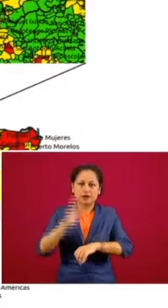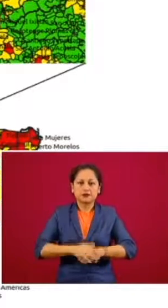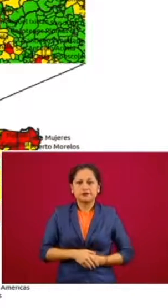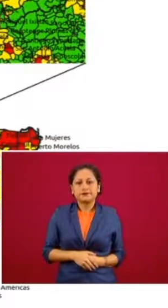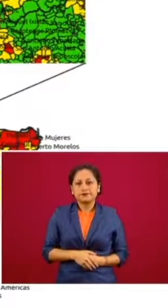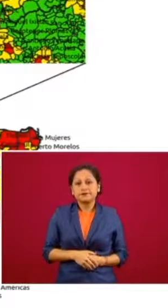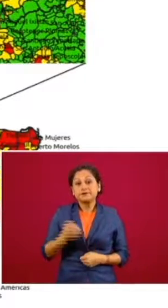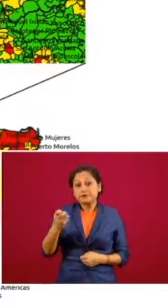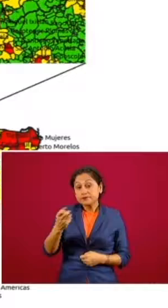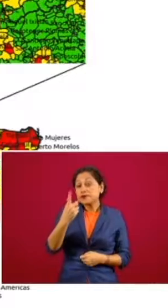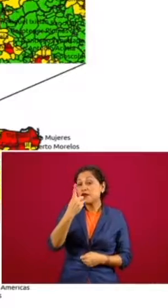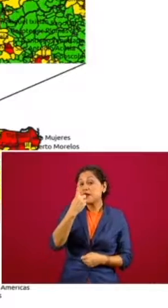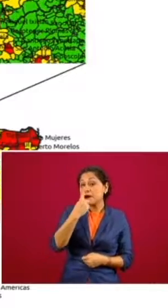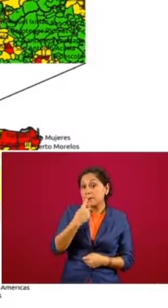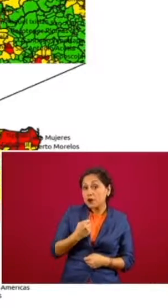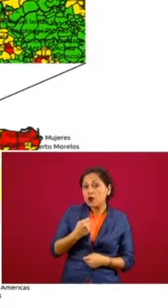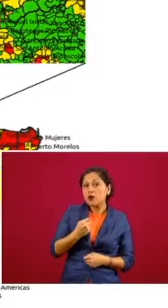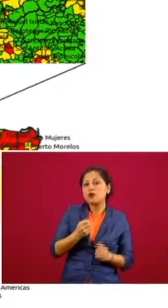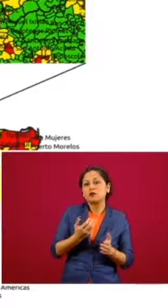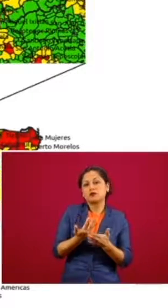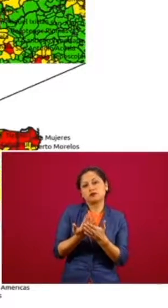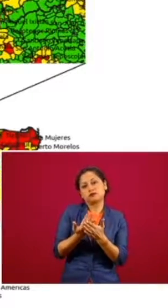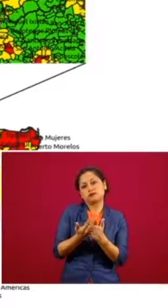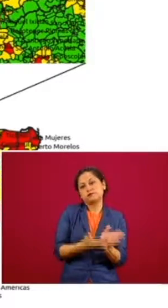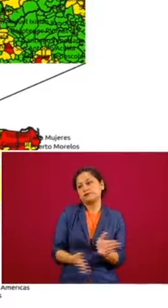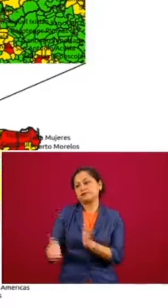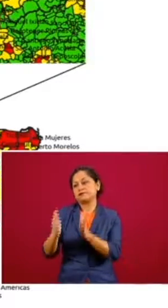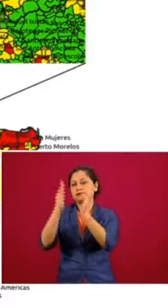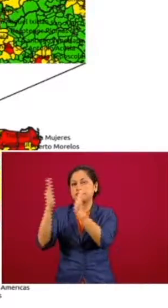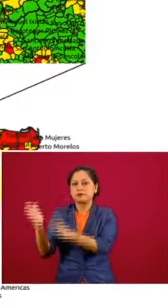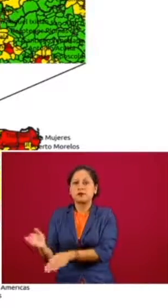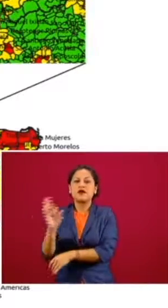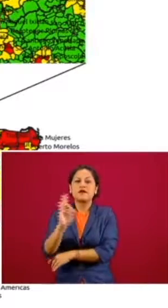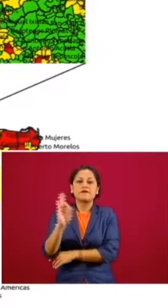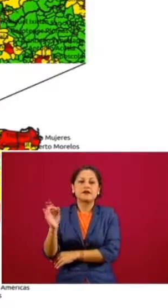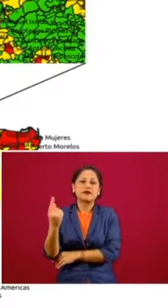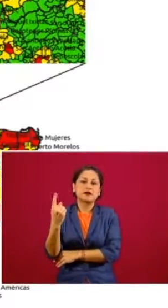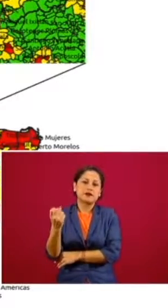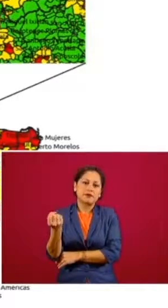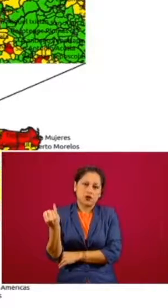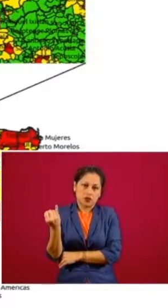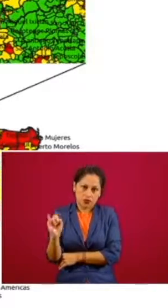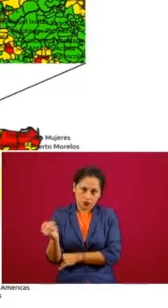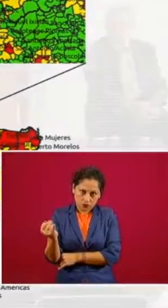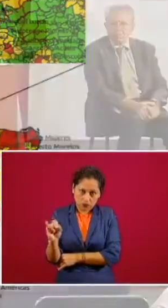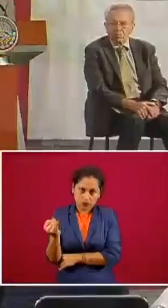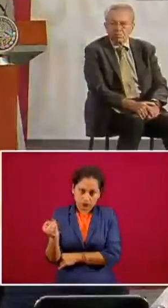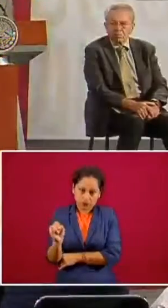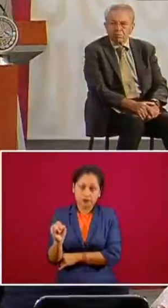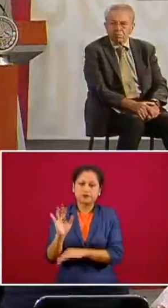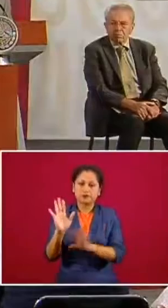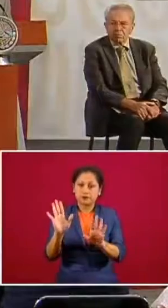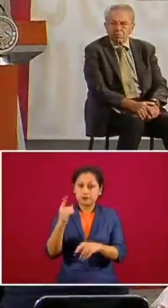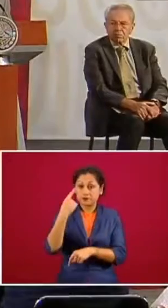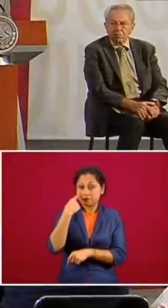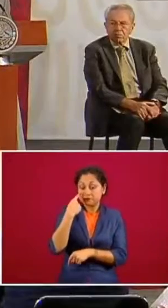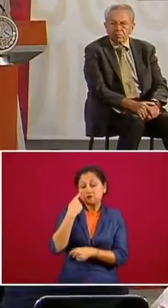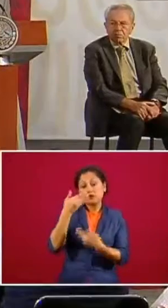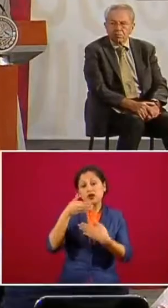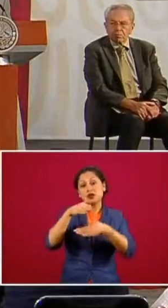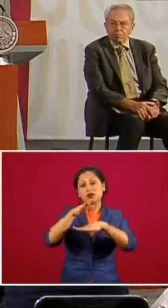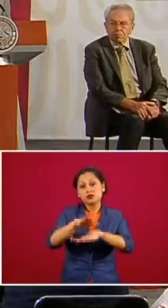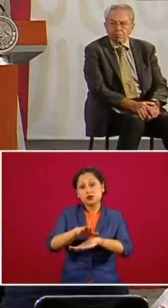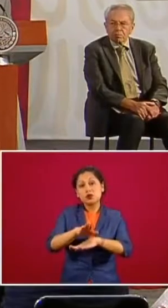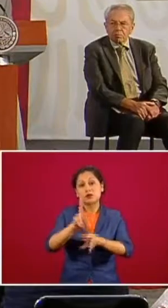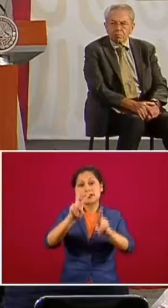esperar hasta el 1 de junio, y respecto a actividad escolar que acabo de mencionar, obviamente también esto tiene que ser